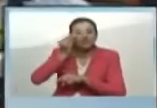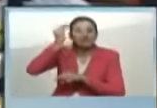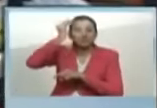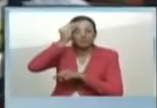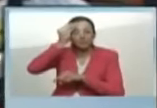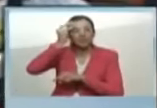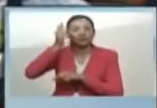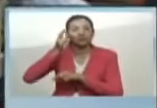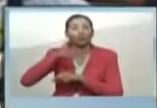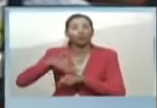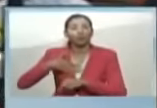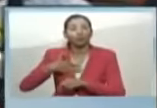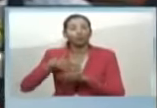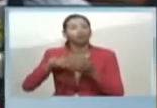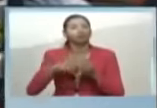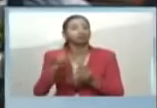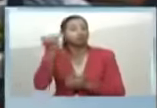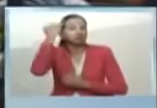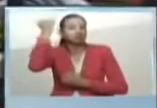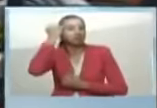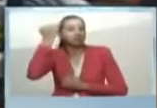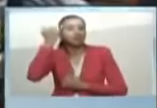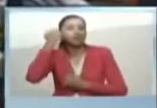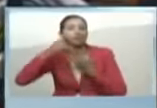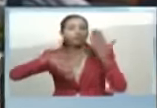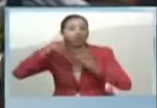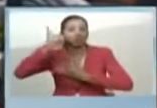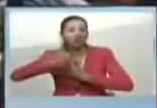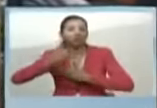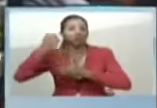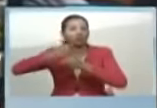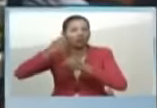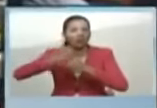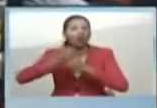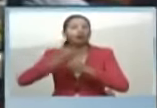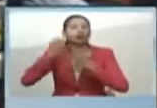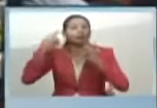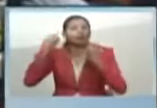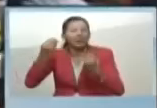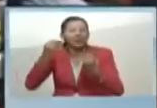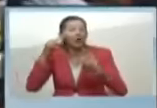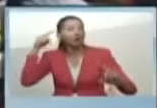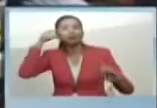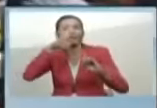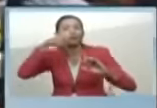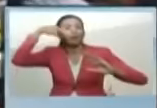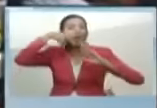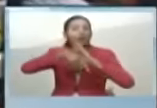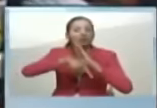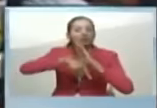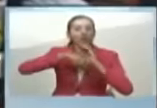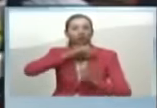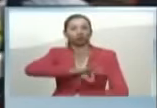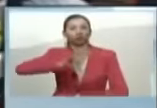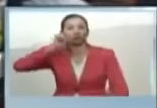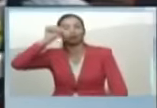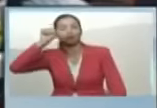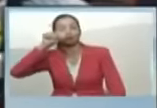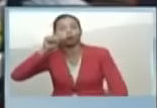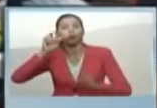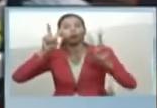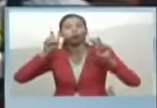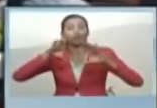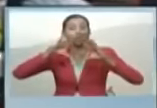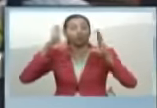acciones y proyectos que sean capaces de profundizar el socialismo bolivariano como proyecto histórico nuevo en este